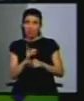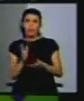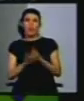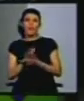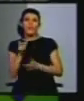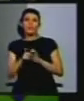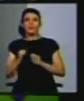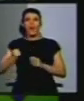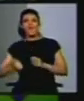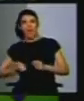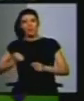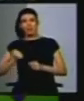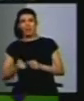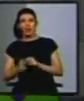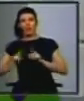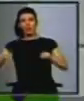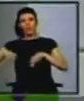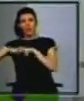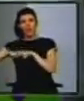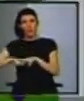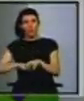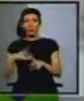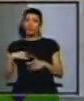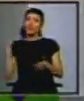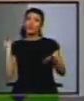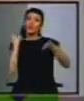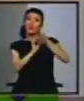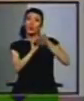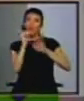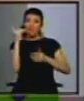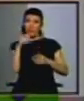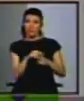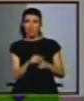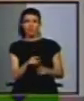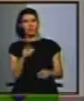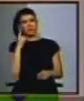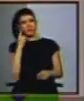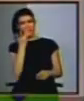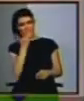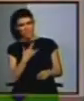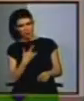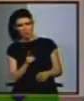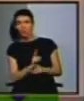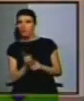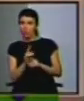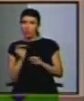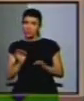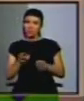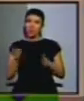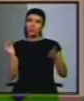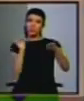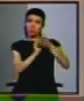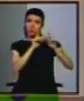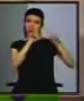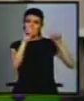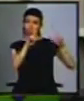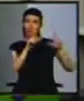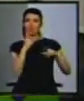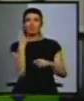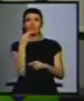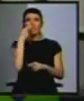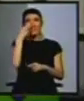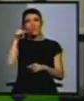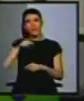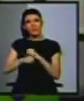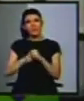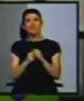ruedas. Y por eso él es el discapacitado. Parece una mala broma, pero el cartel lo publicó el 12 de noviembre de este año. Le puso su firma y está pegado